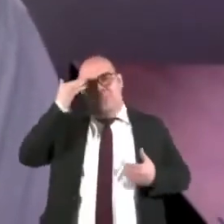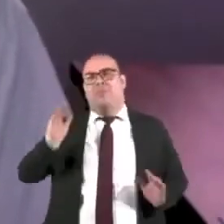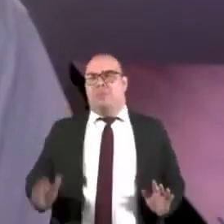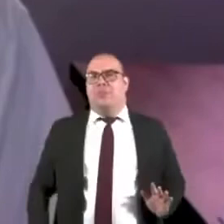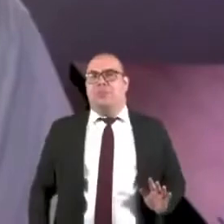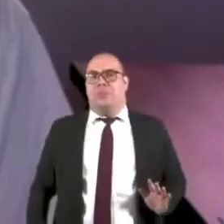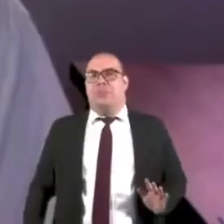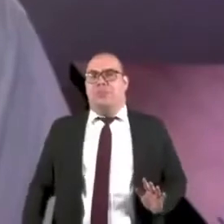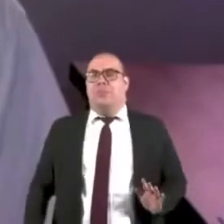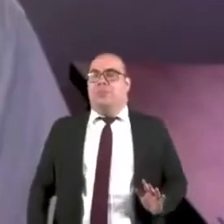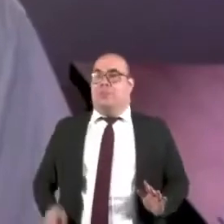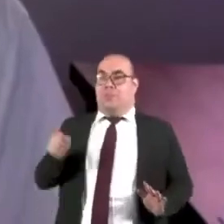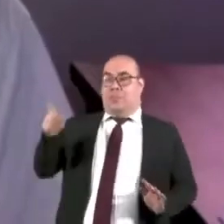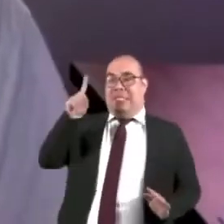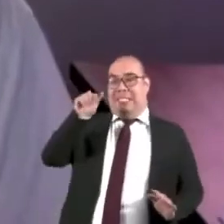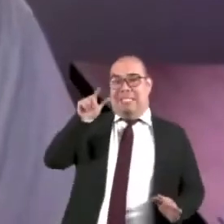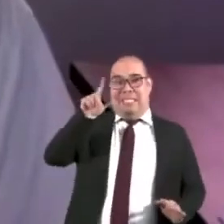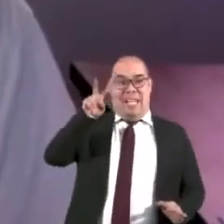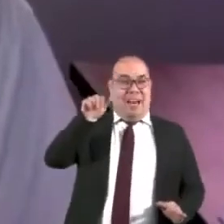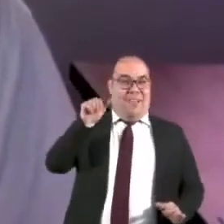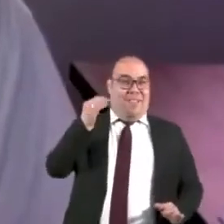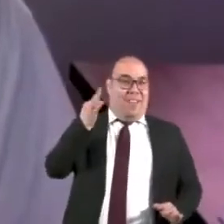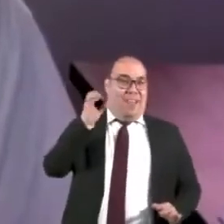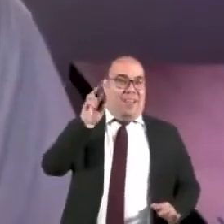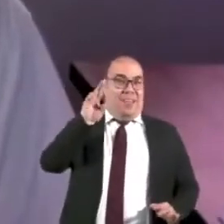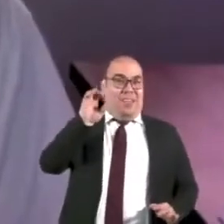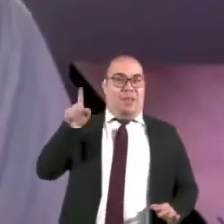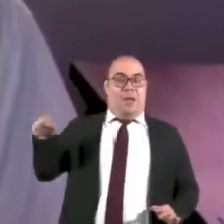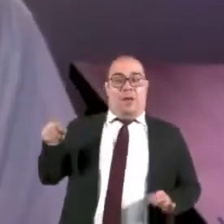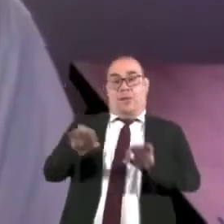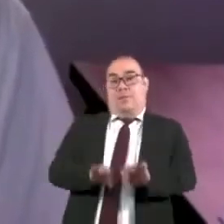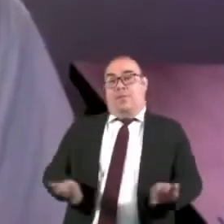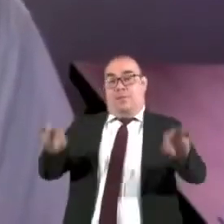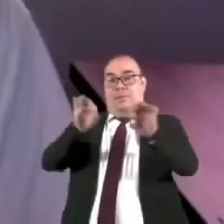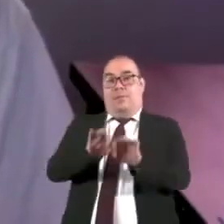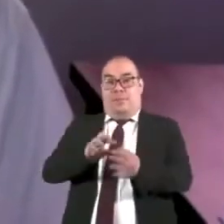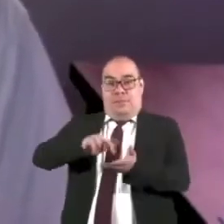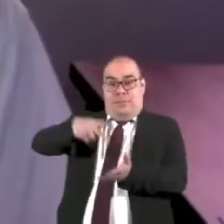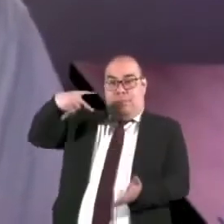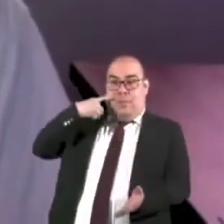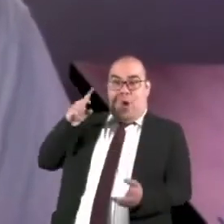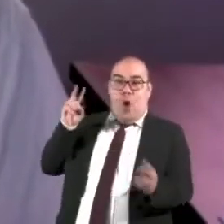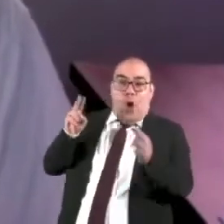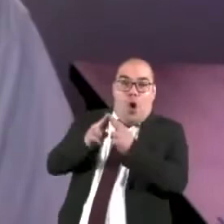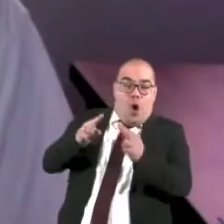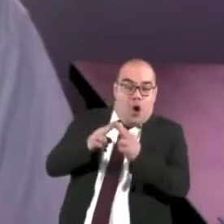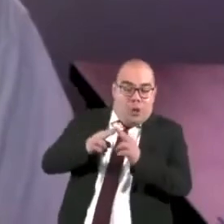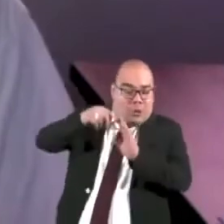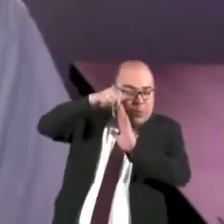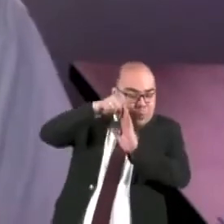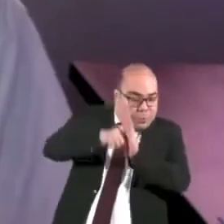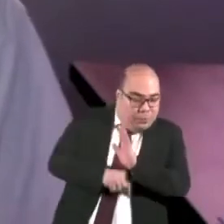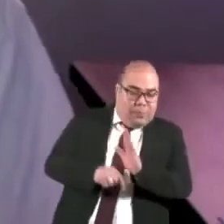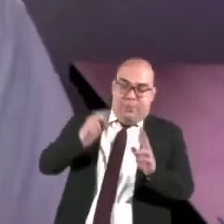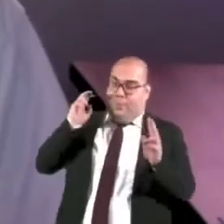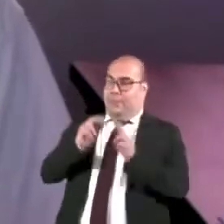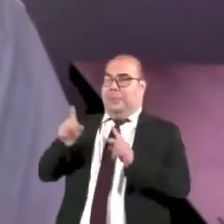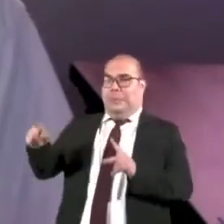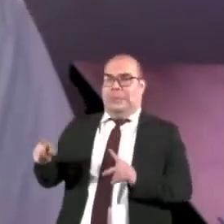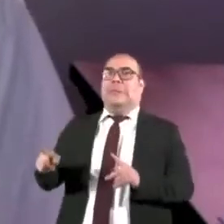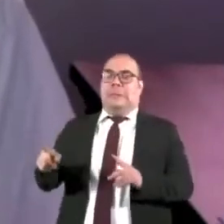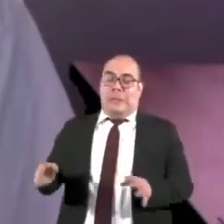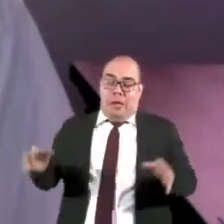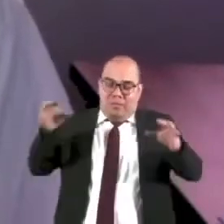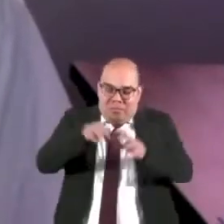un actor muy importante, Salvatore es un actor, un protagonista muy importante y que conoce mucho de lo que fue este